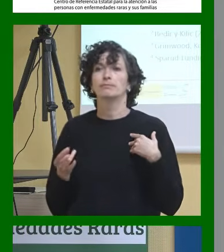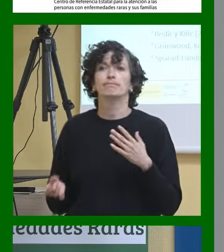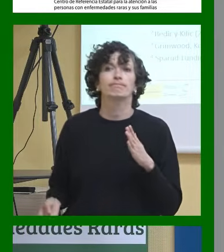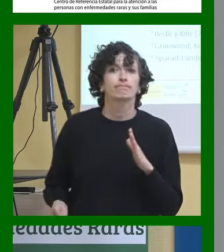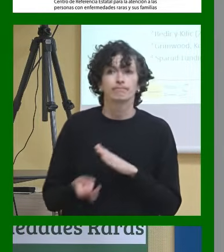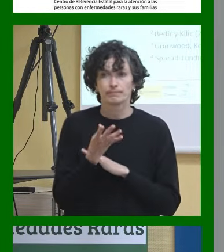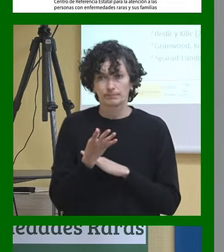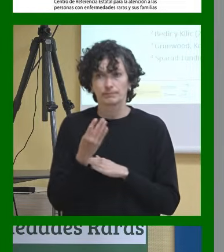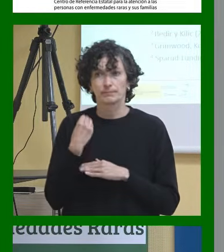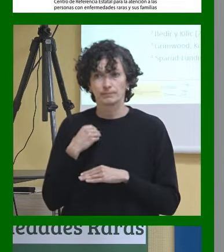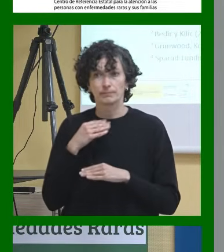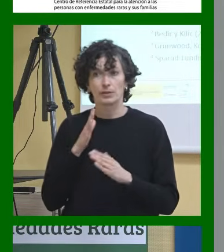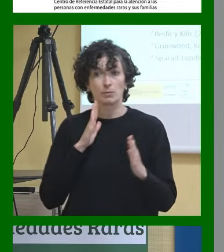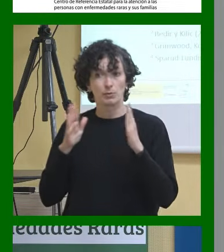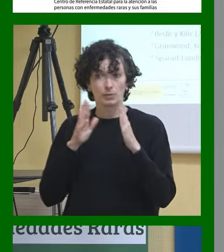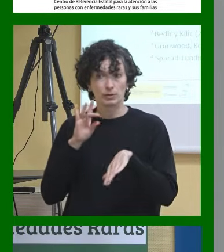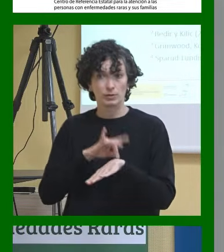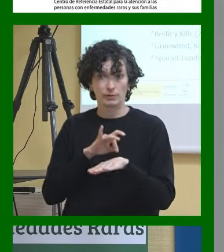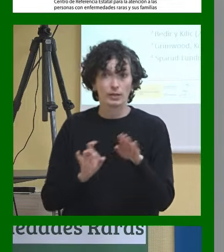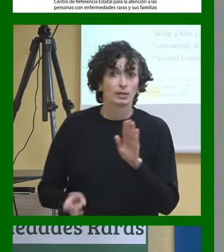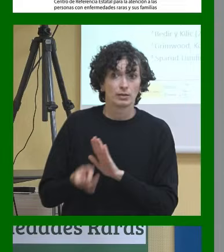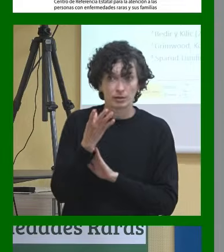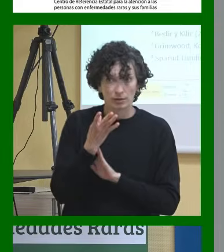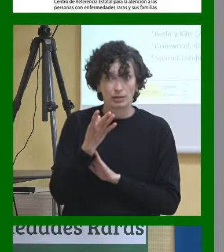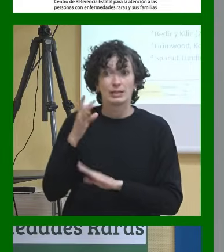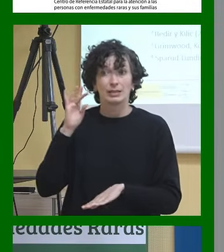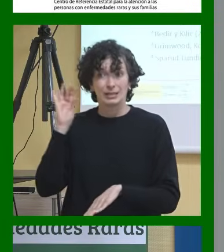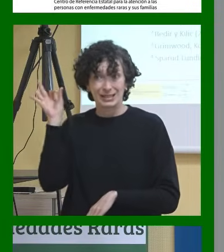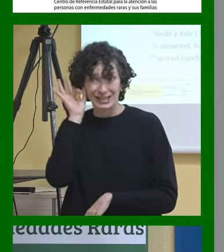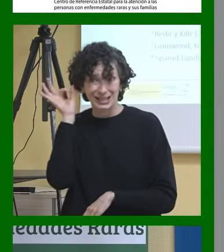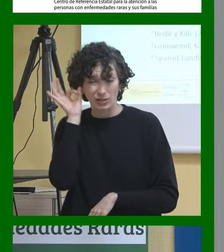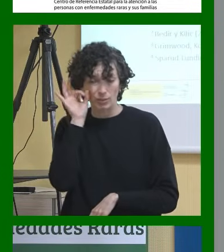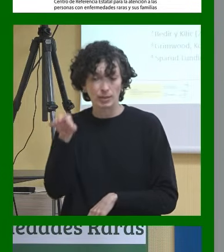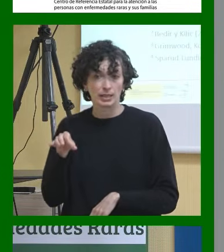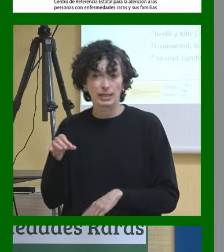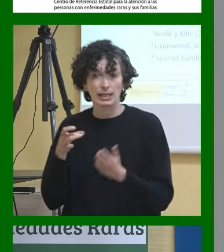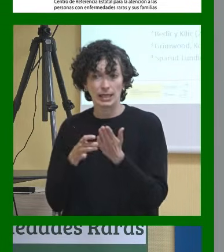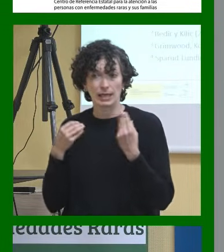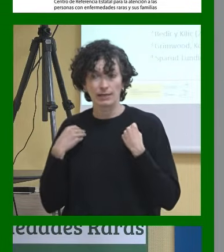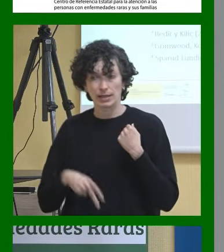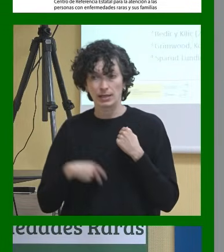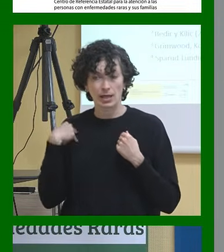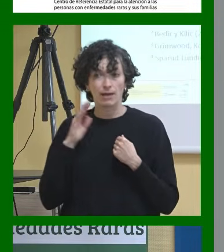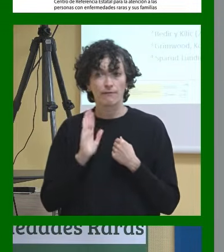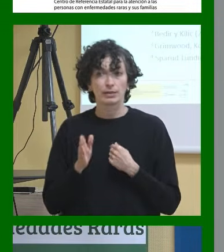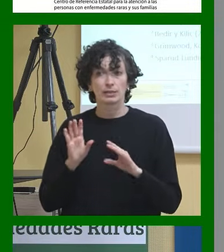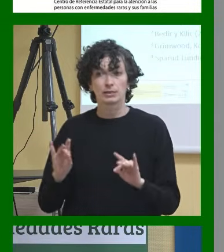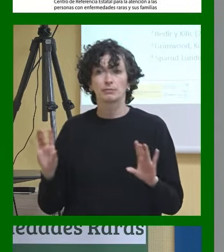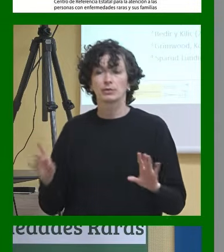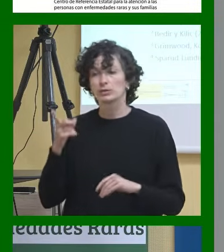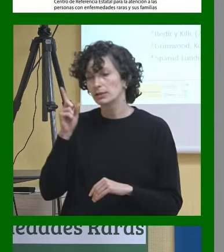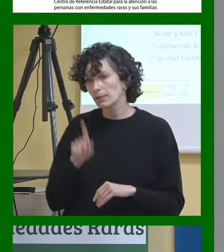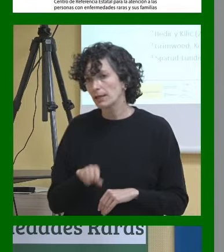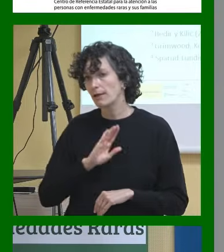causar estos episodios de FAPA, que el síndrome de FAPA afecta a la calidad de vida en general, pero que particularmente